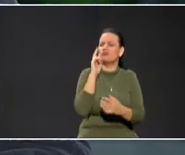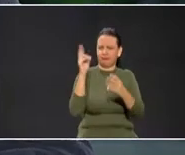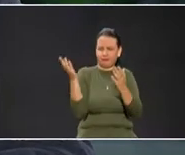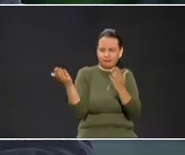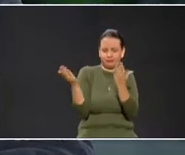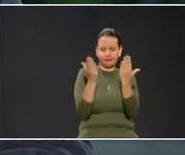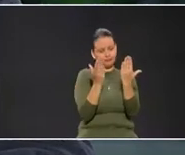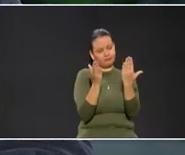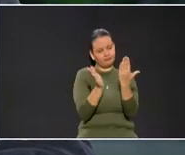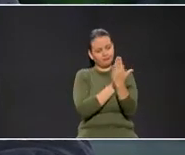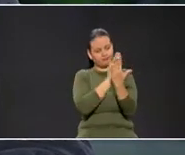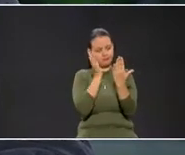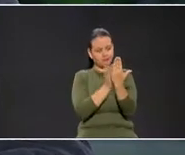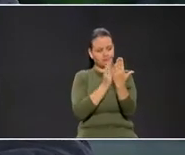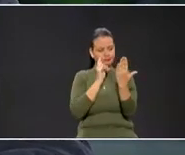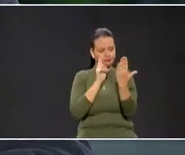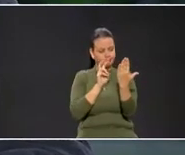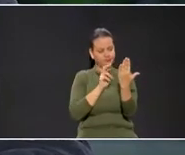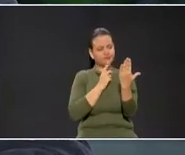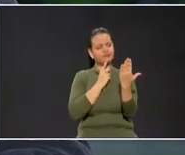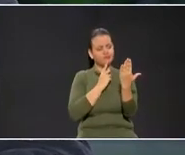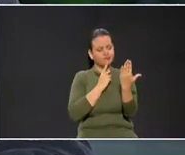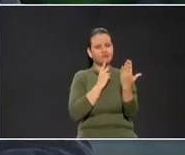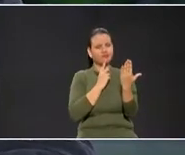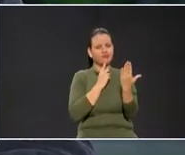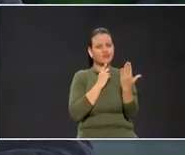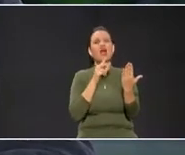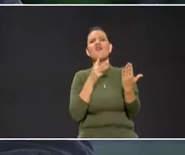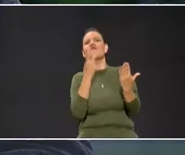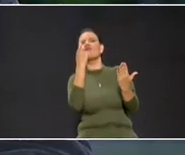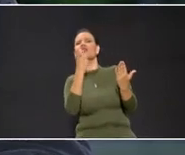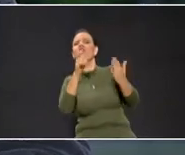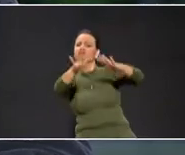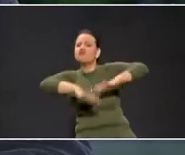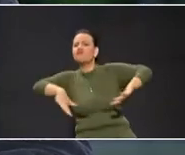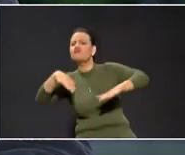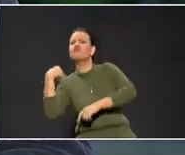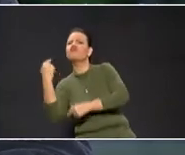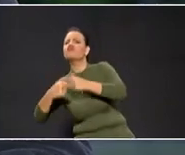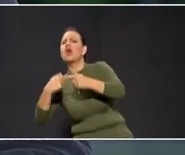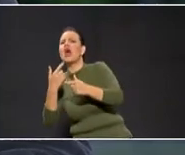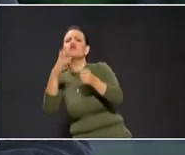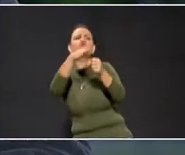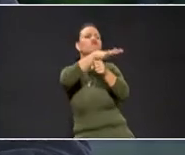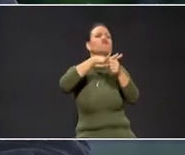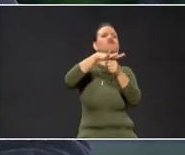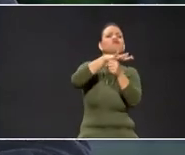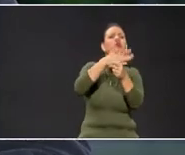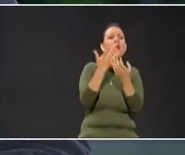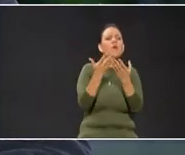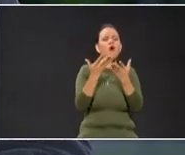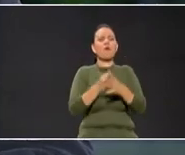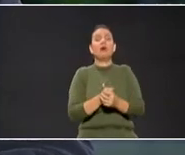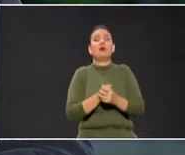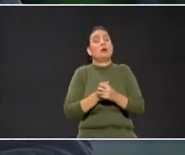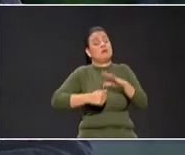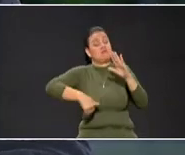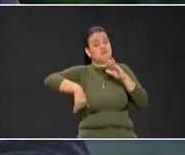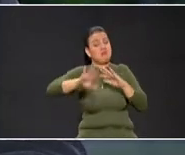que tienen relación con el desarrollo urbano creo que hay que controlar mucho el tema de la expansión